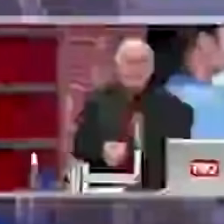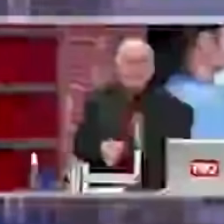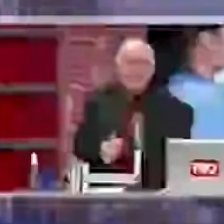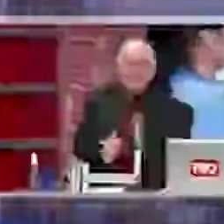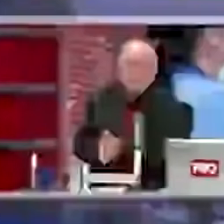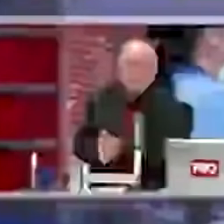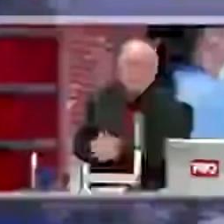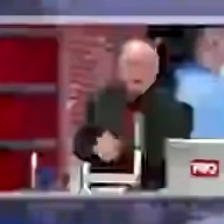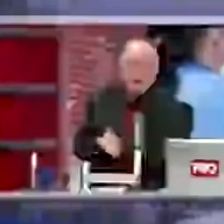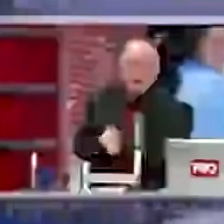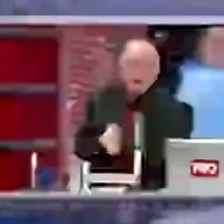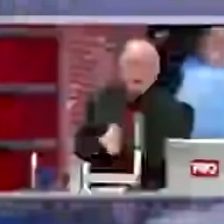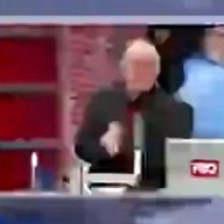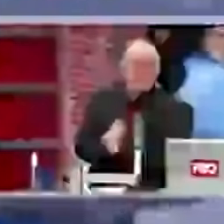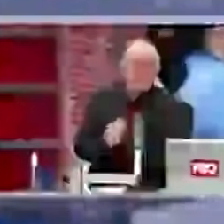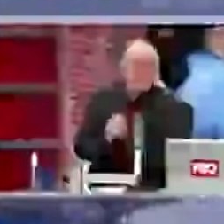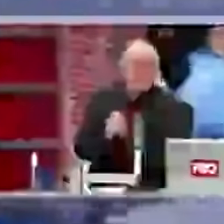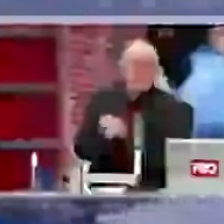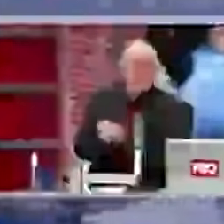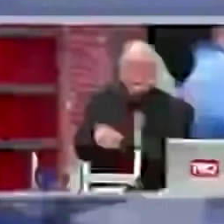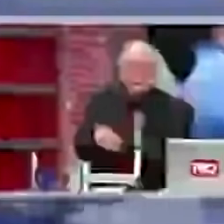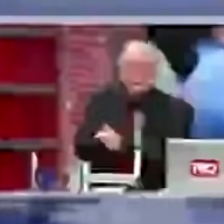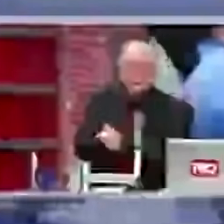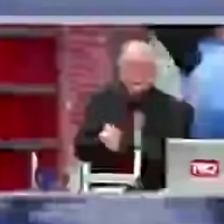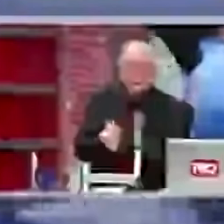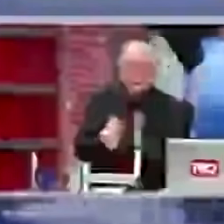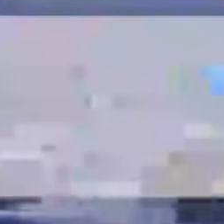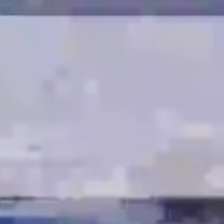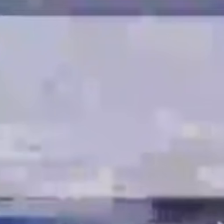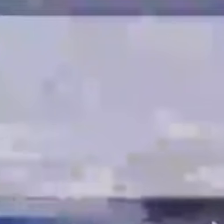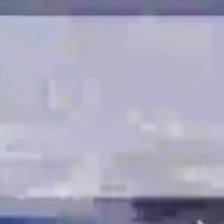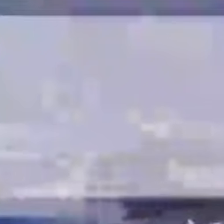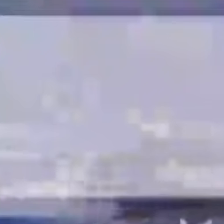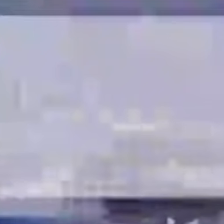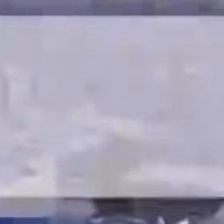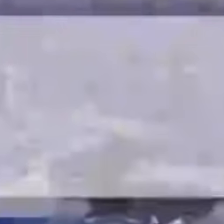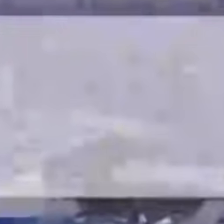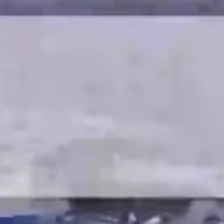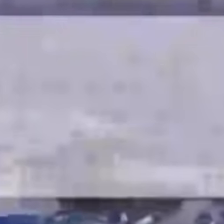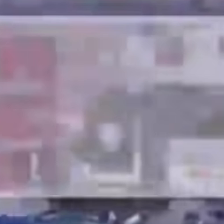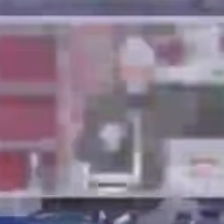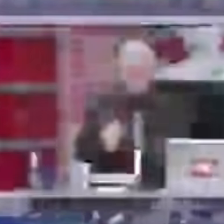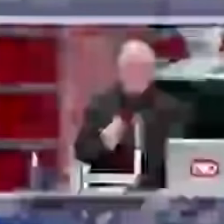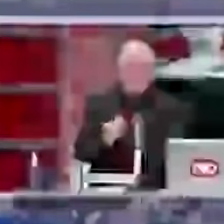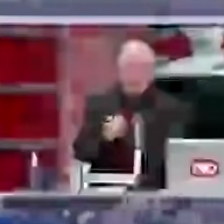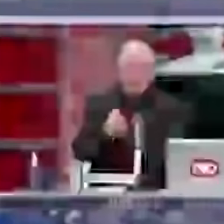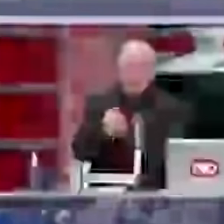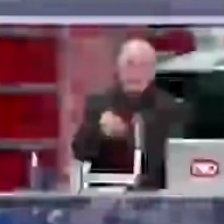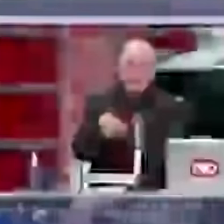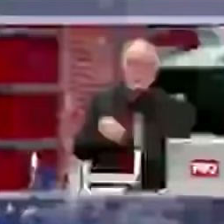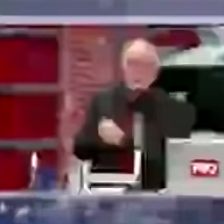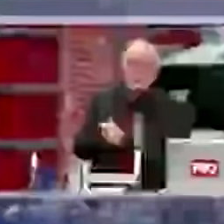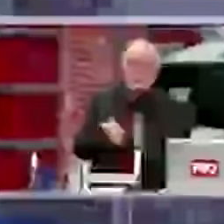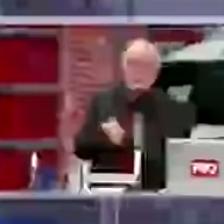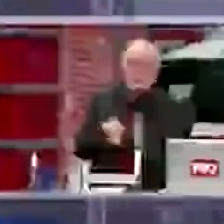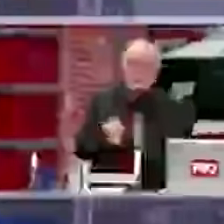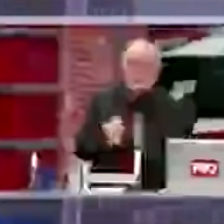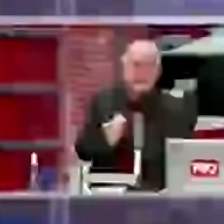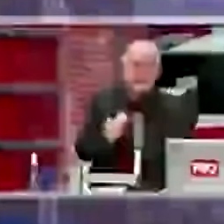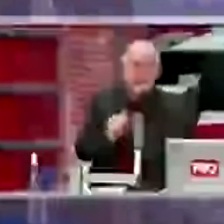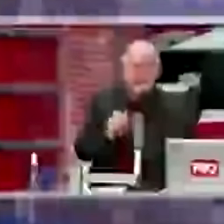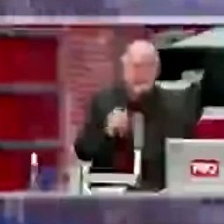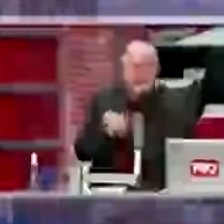Se le juramentaría al señor Castillo, por ejemplo, en un determinado momento, y después